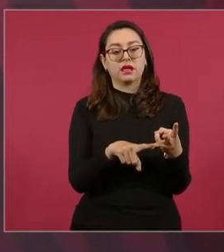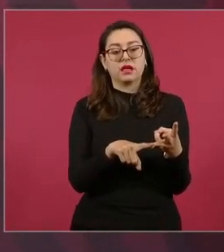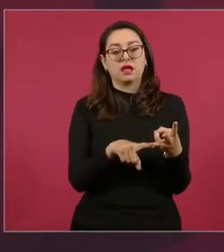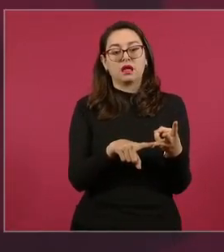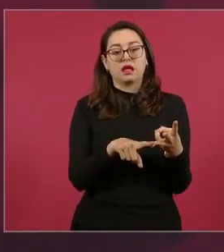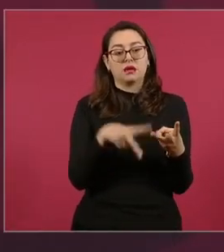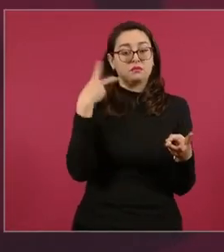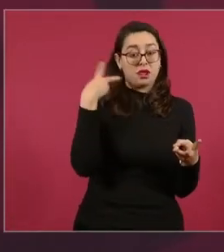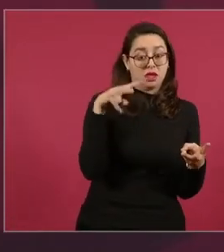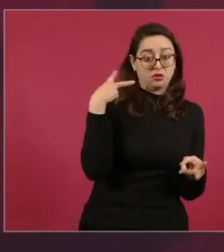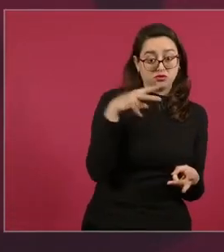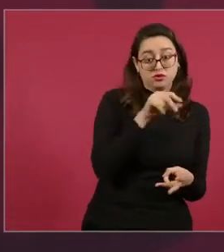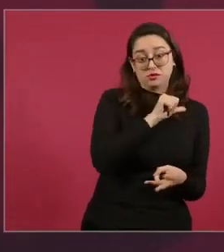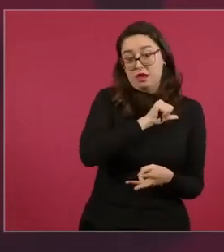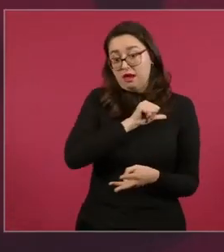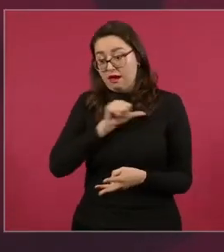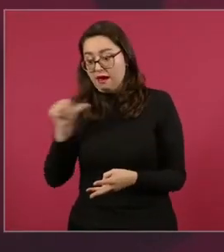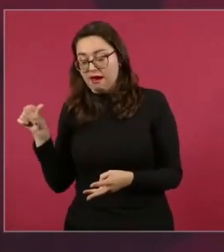Coatzacoalcos-Villahermosa.